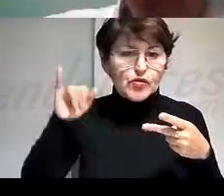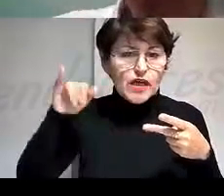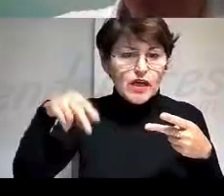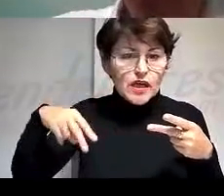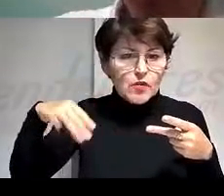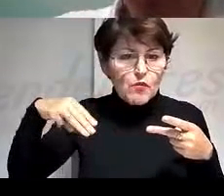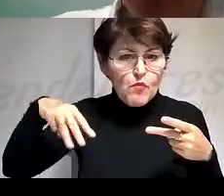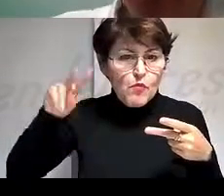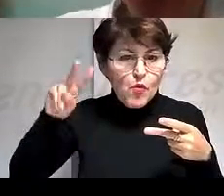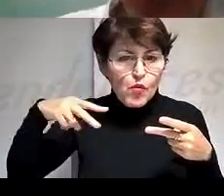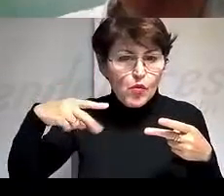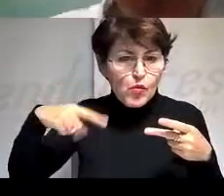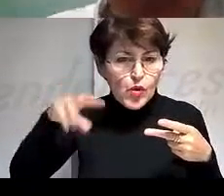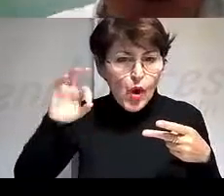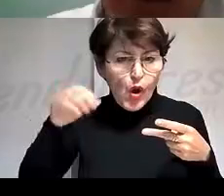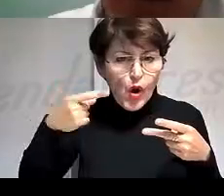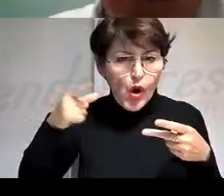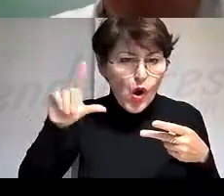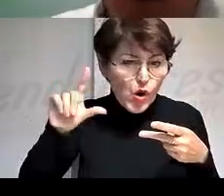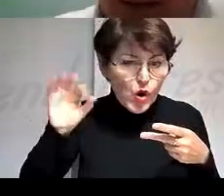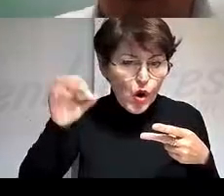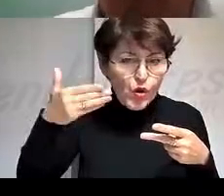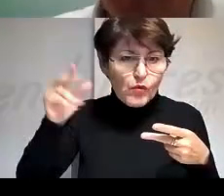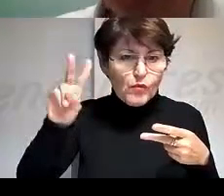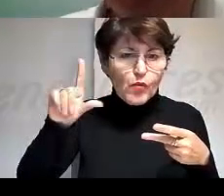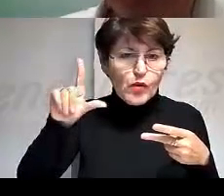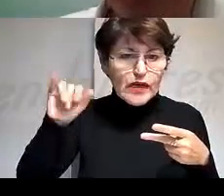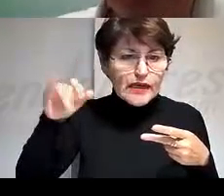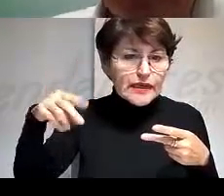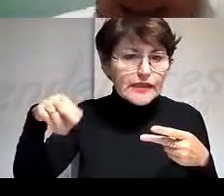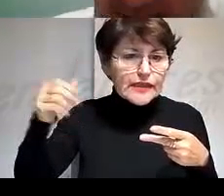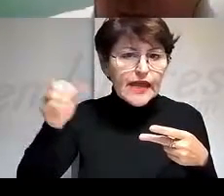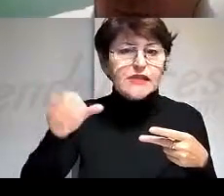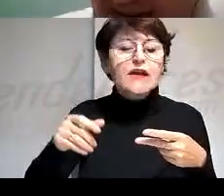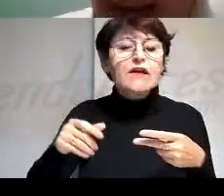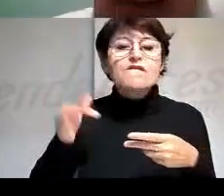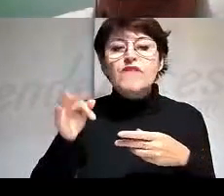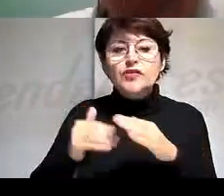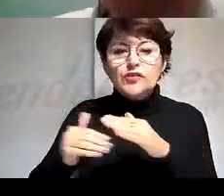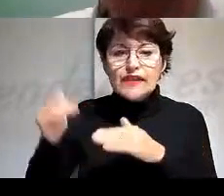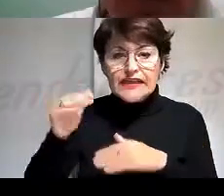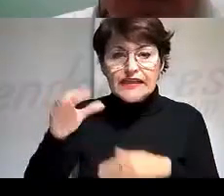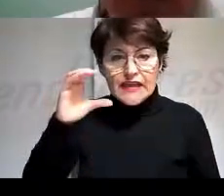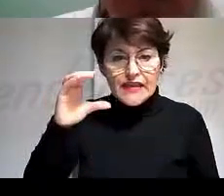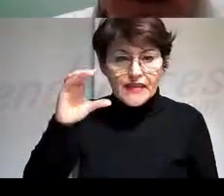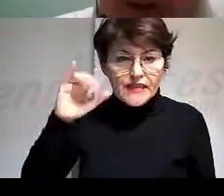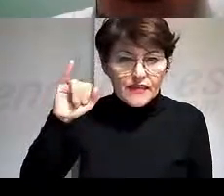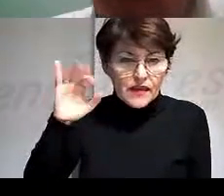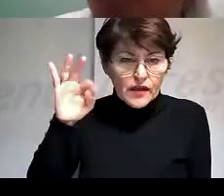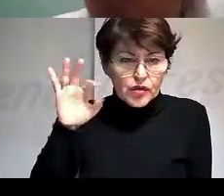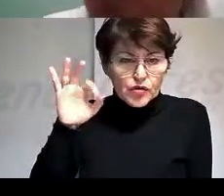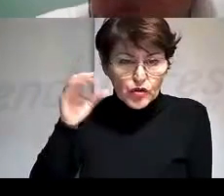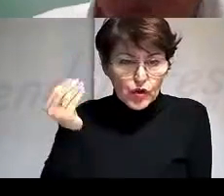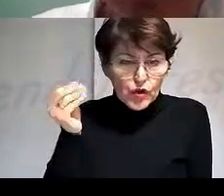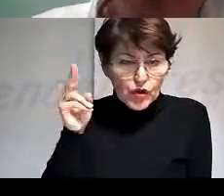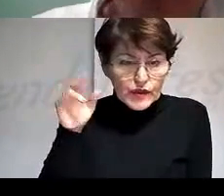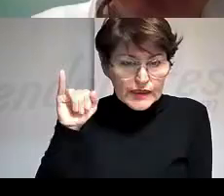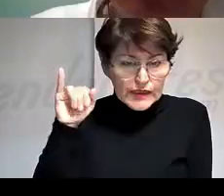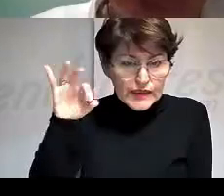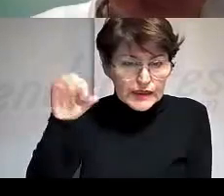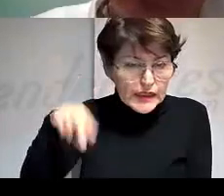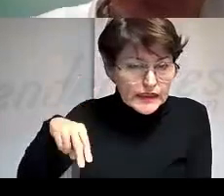estarían implicadas, como comentábamos, en la defensa inmunitaria, factores de crecimiento. Lactoferrina, lisocima. El lisocima nos